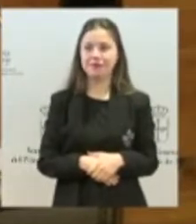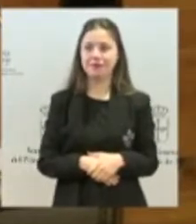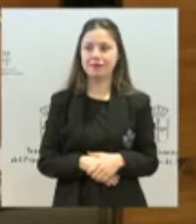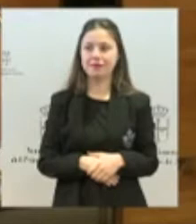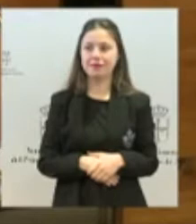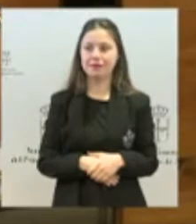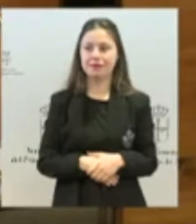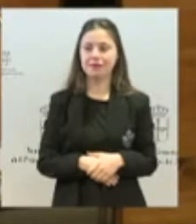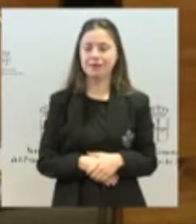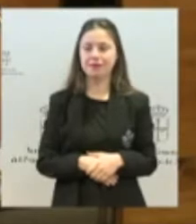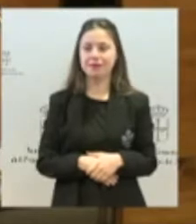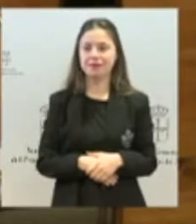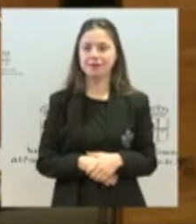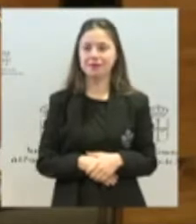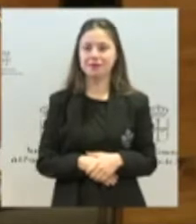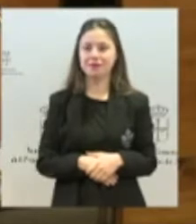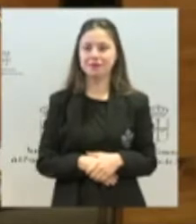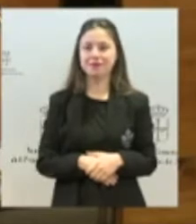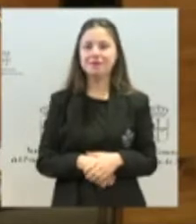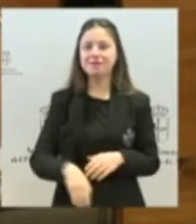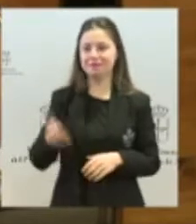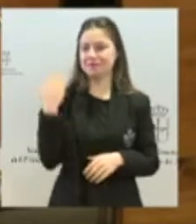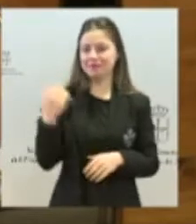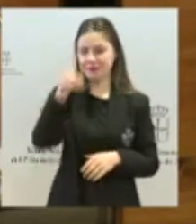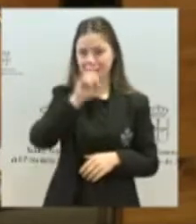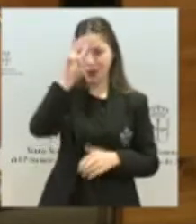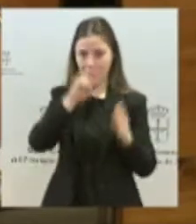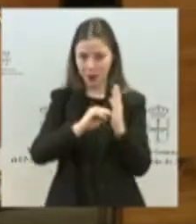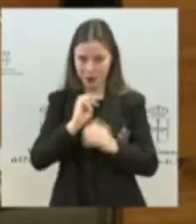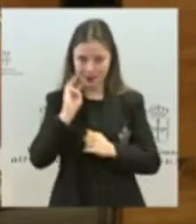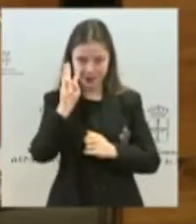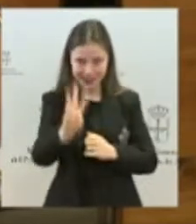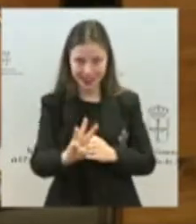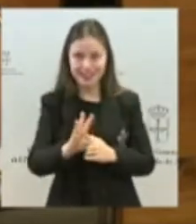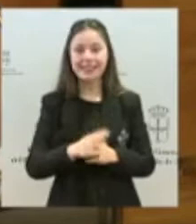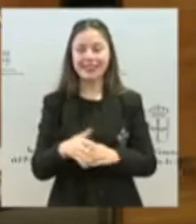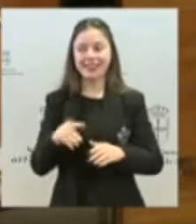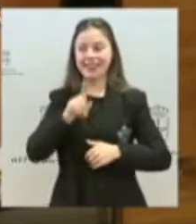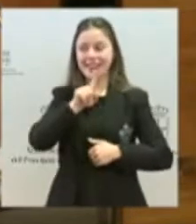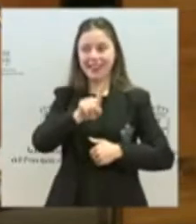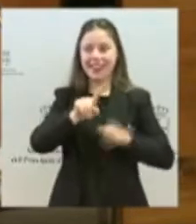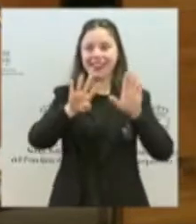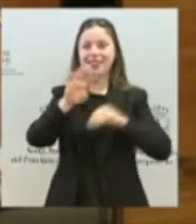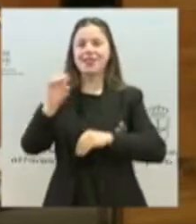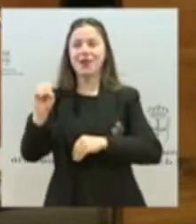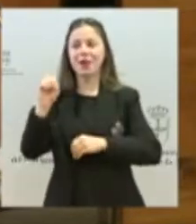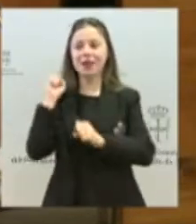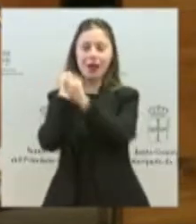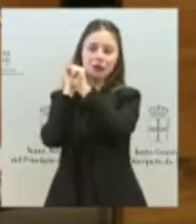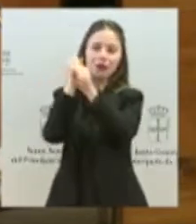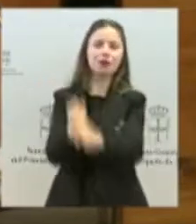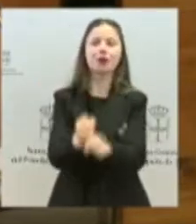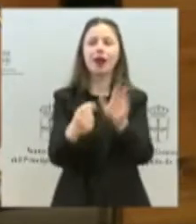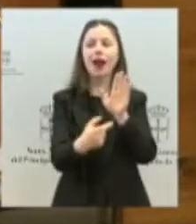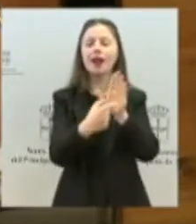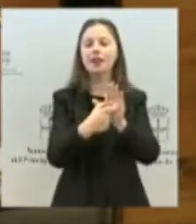En 2003 se cumplirán 190 años del artículo de Mariano José de Larra, Vuelva usted mañana. Las personas